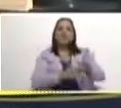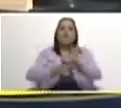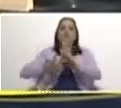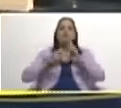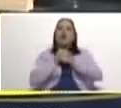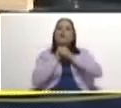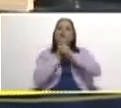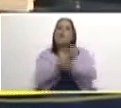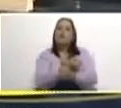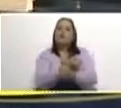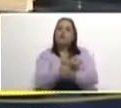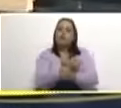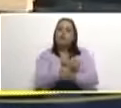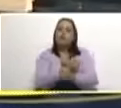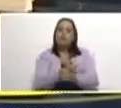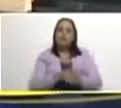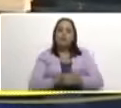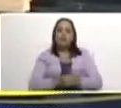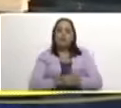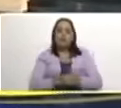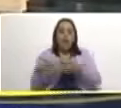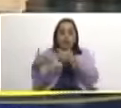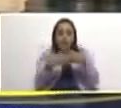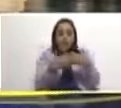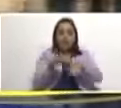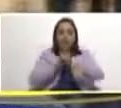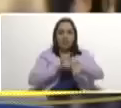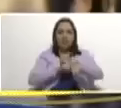amor en la batalla.